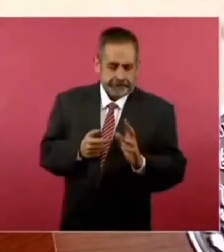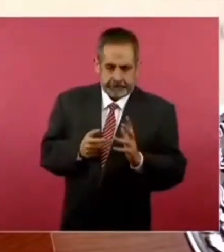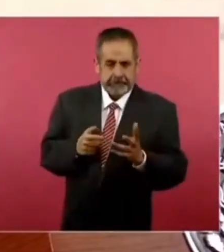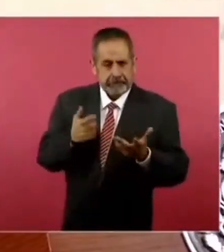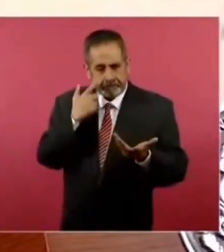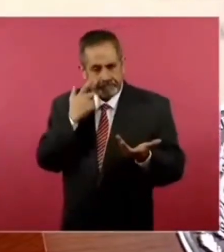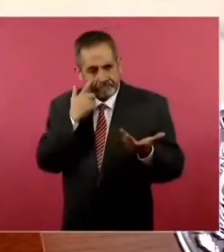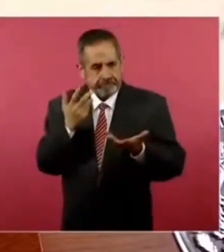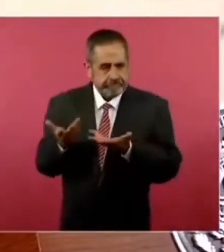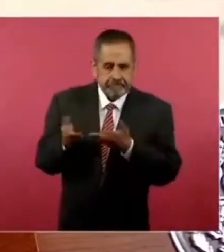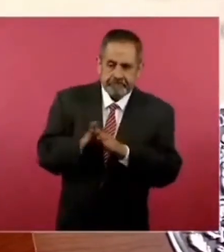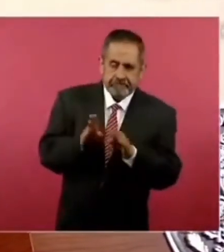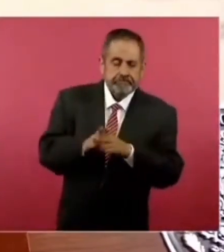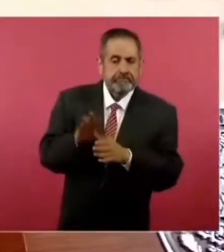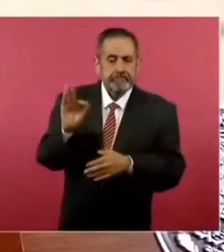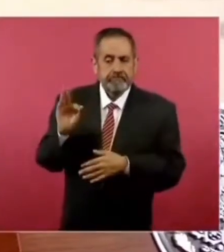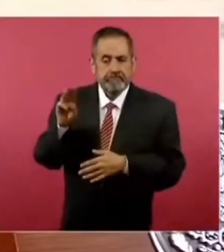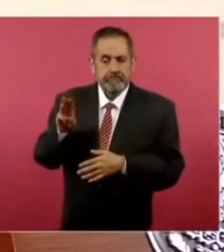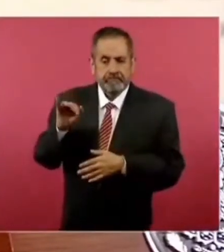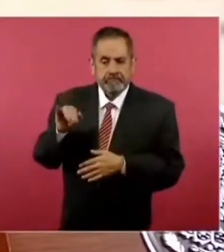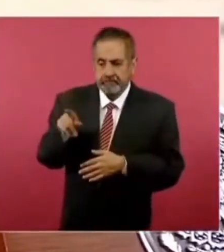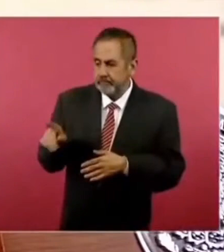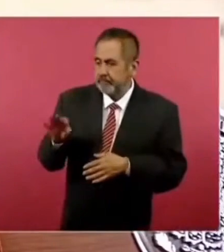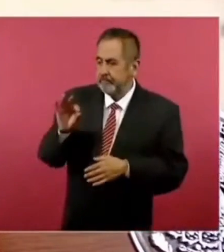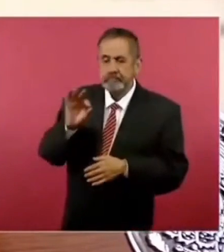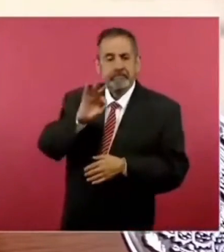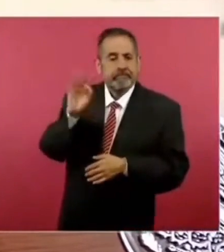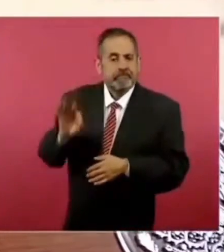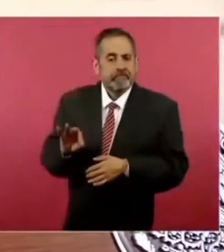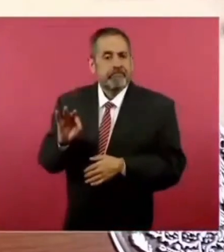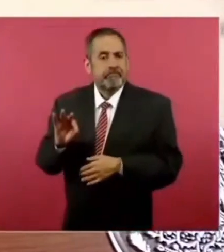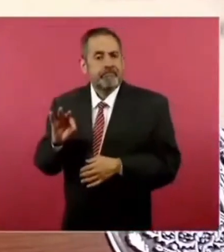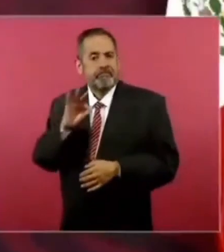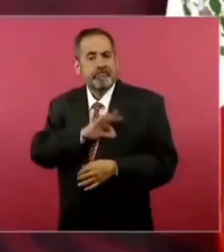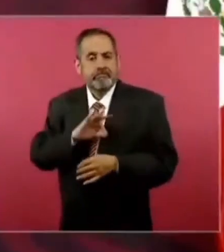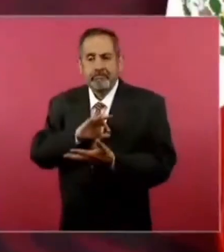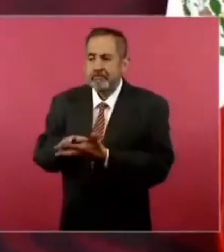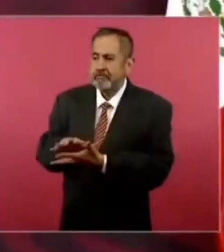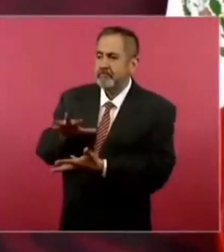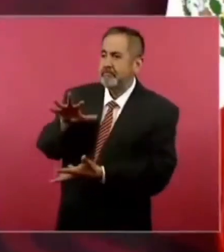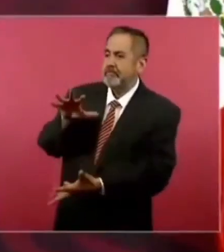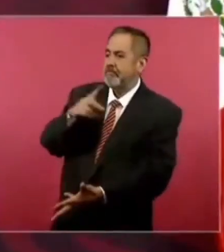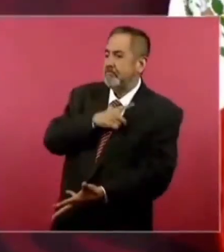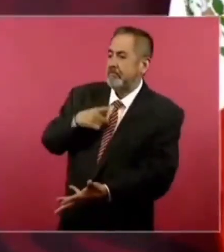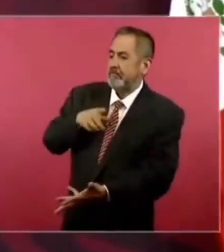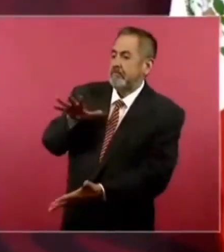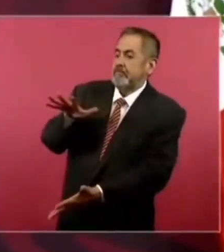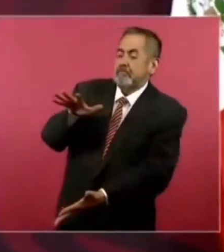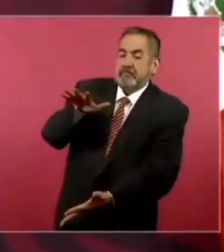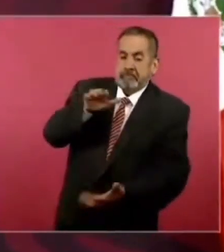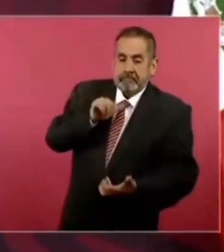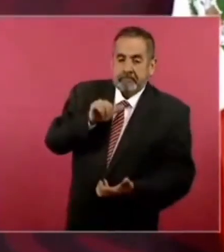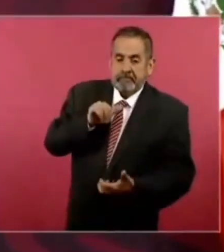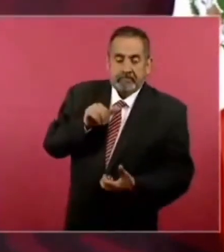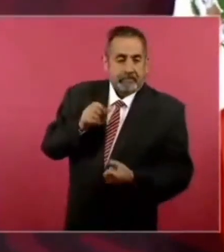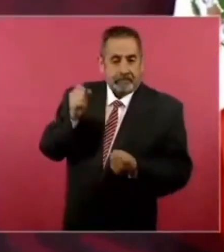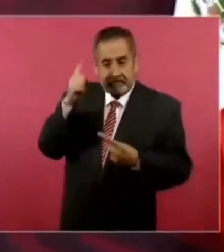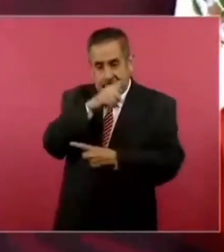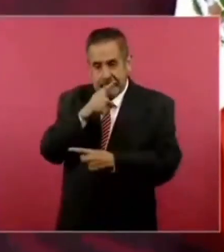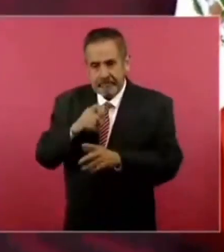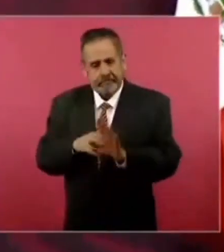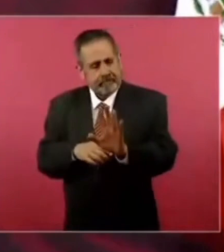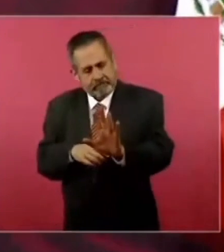que se agrave la situación en Argentina, de por sí muy difícil.